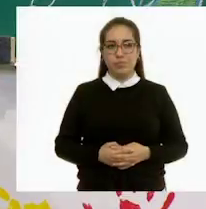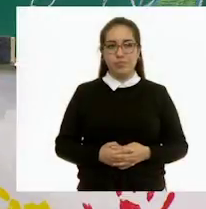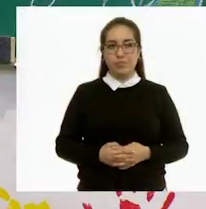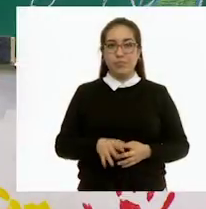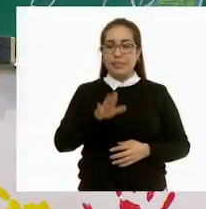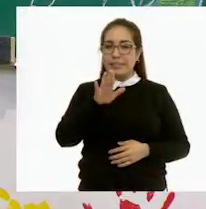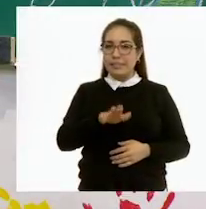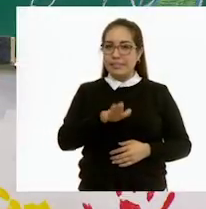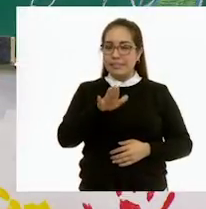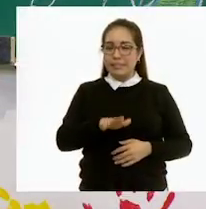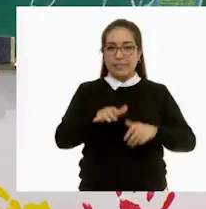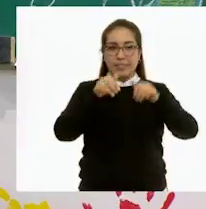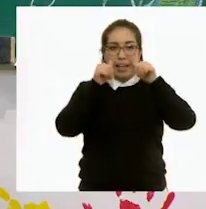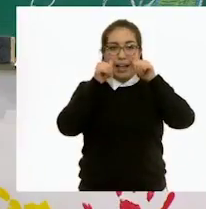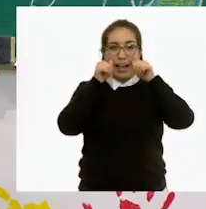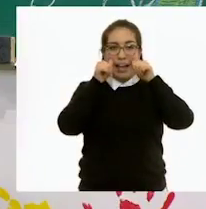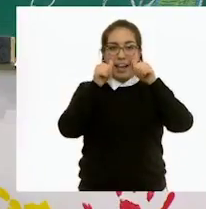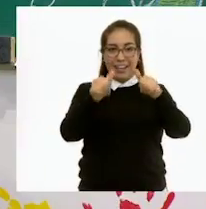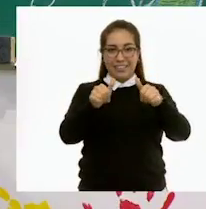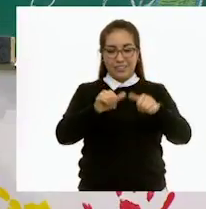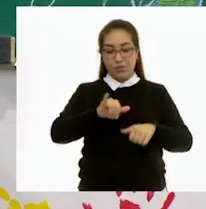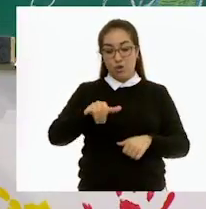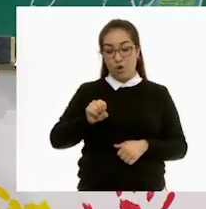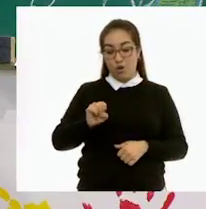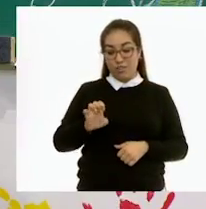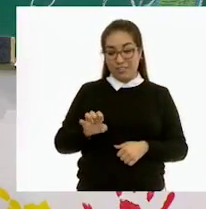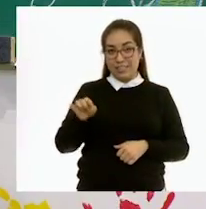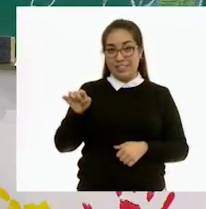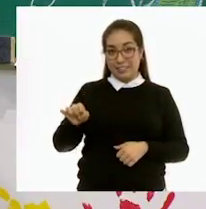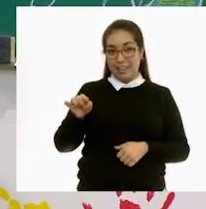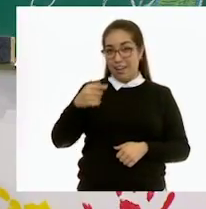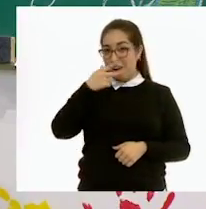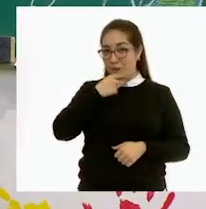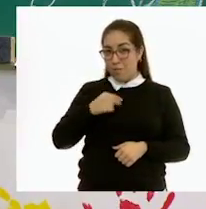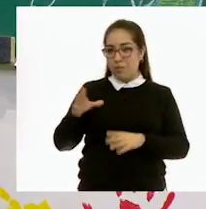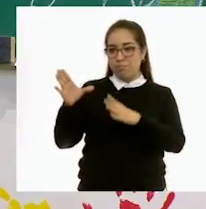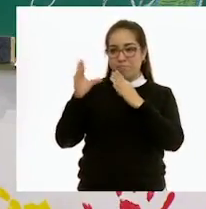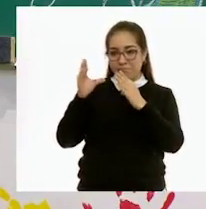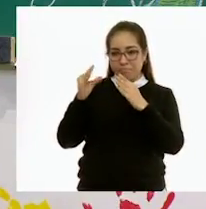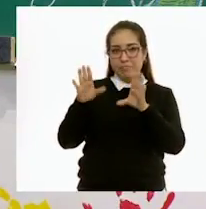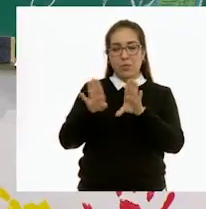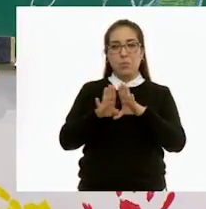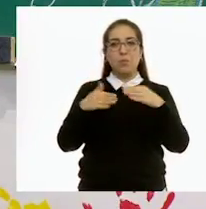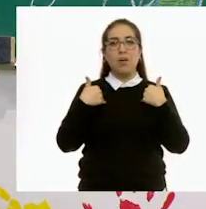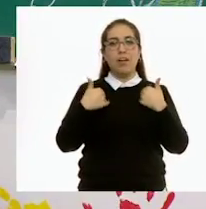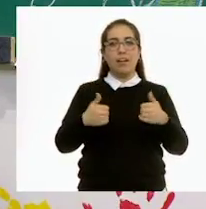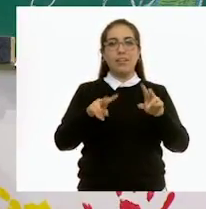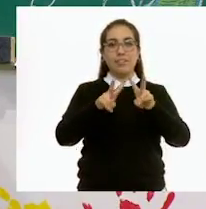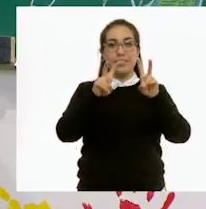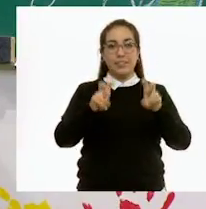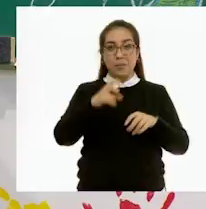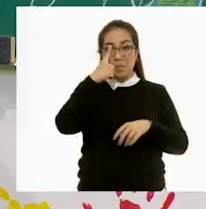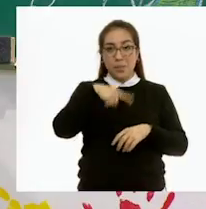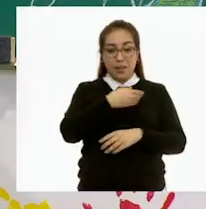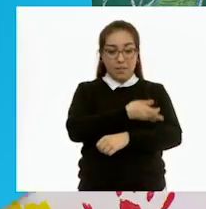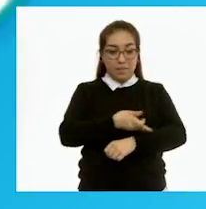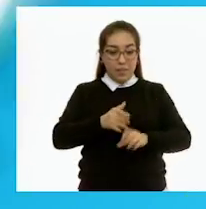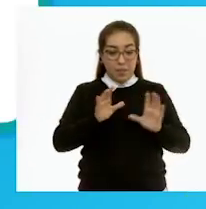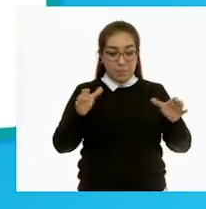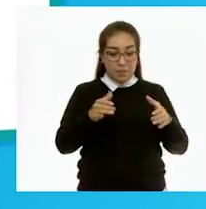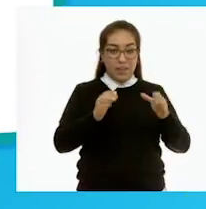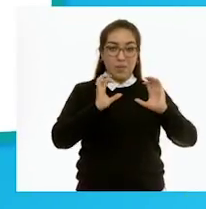Pon mucha atención. José nos ayudará a entender mejor el tema y así aprenderemos a cuidarnos y a cuidar a nuestras familias.